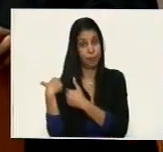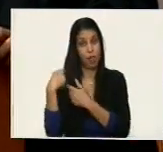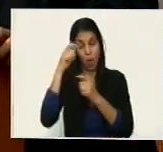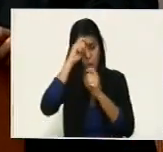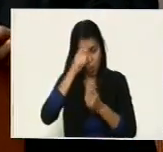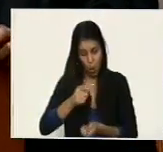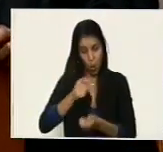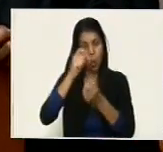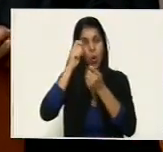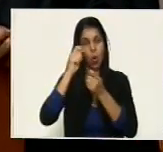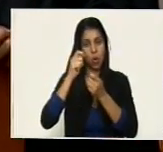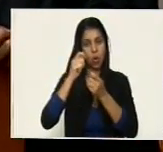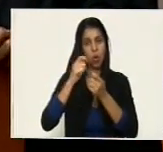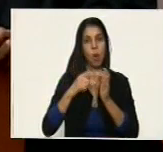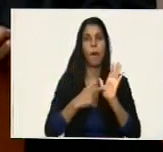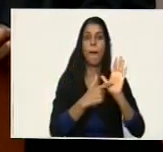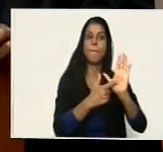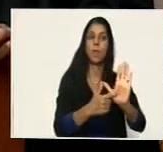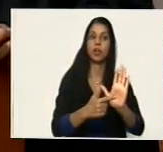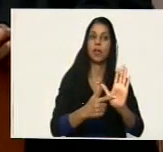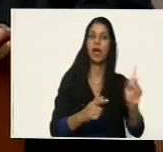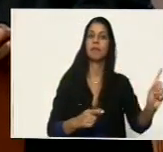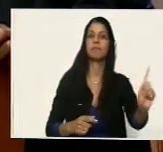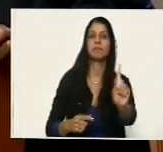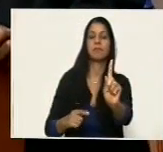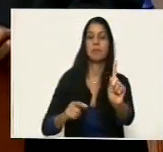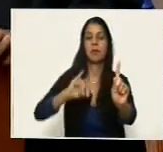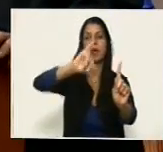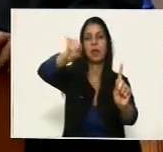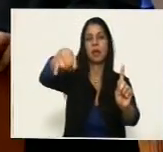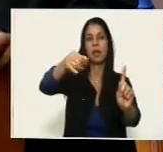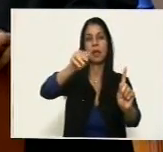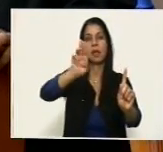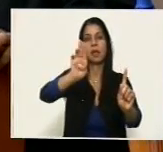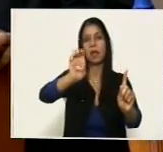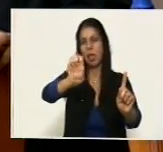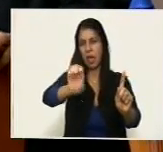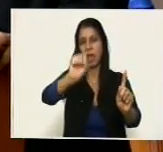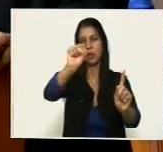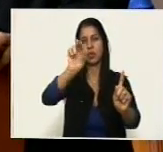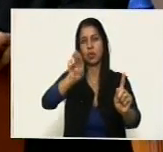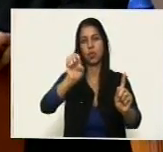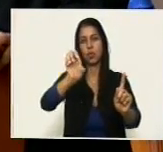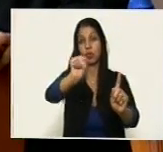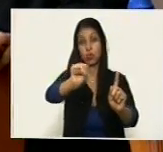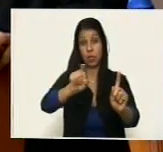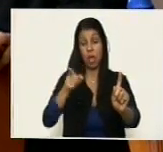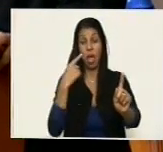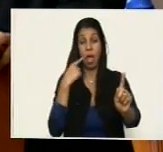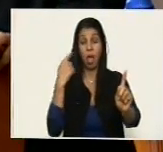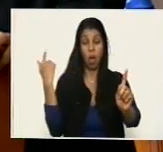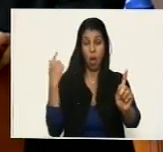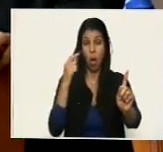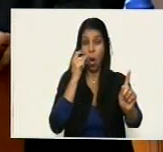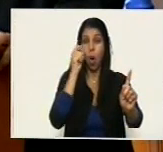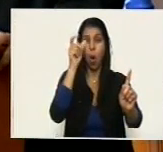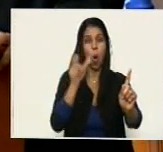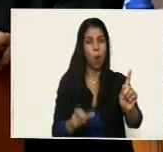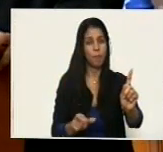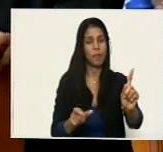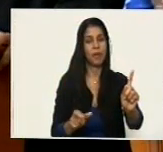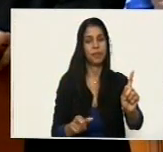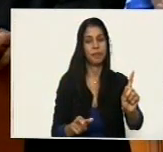a nuestro compatriota Jesús Faría. Indudablemente que las funciones